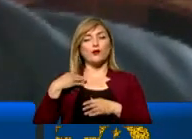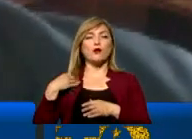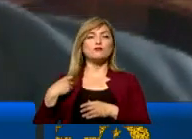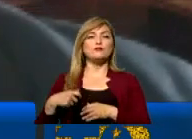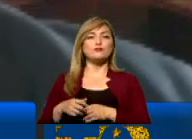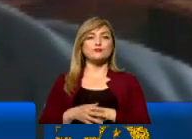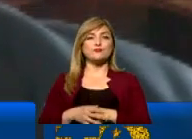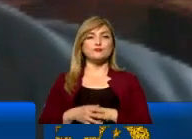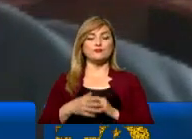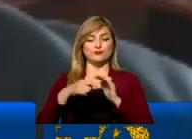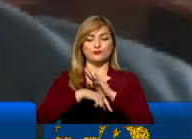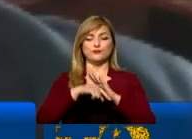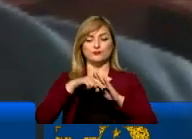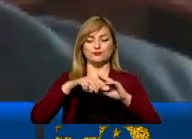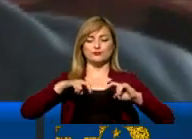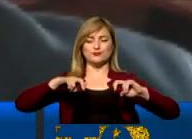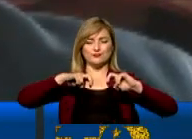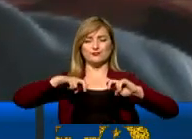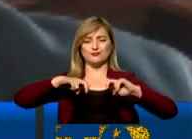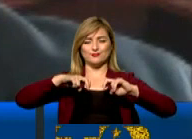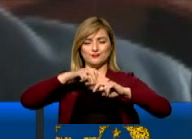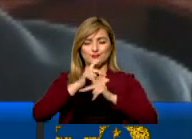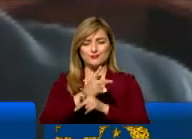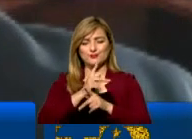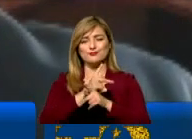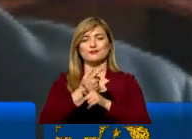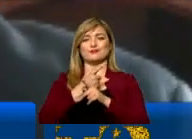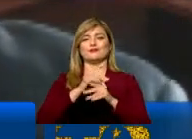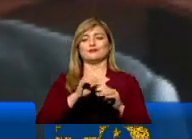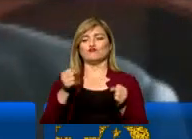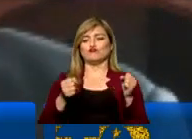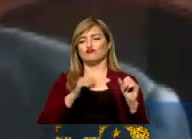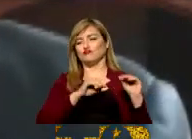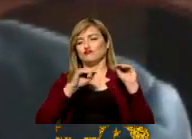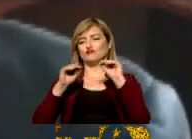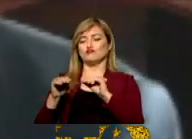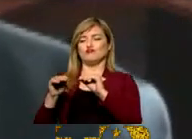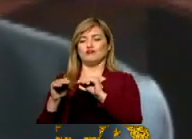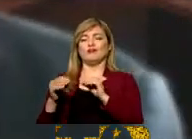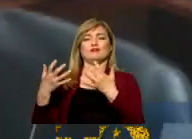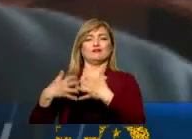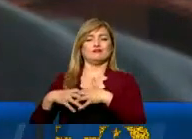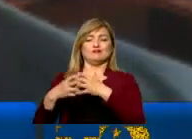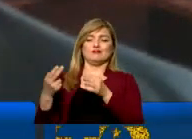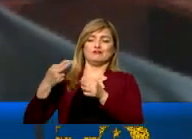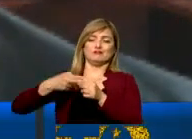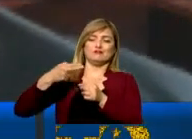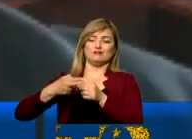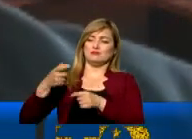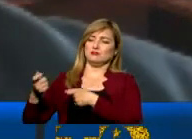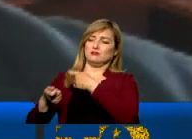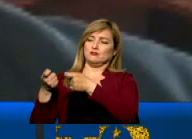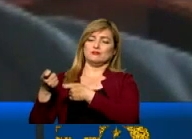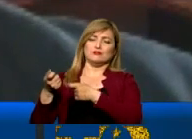La exploración, permítame reiterar, la producción, el transporte, la refinación y la comercialización.